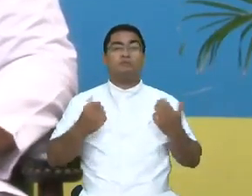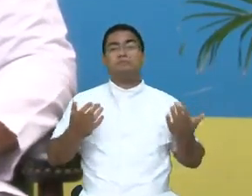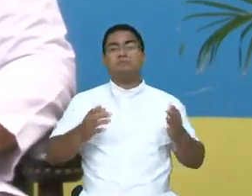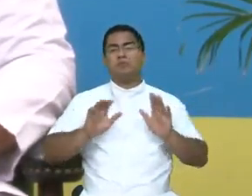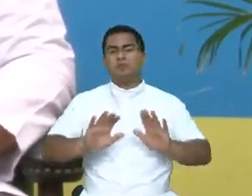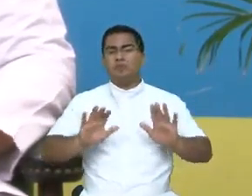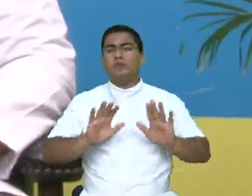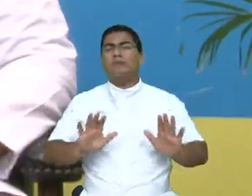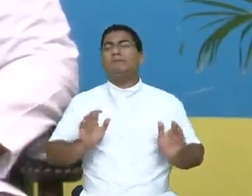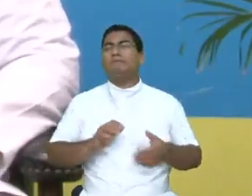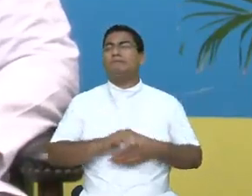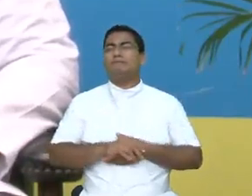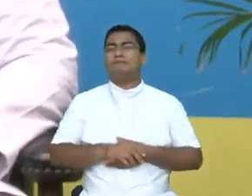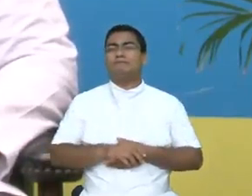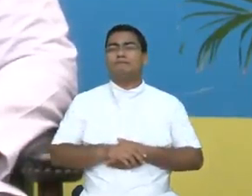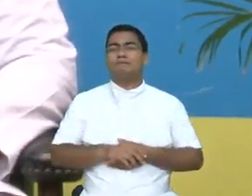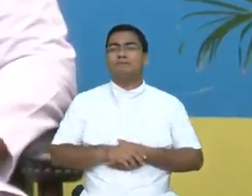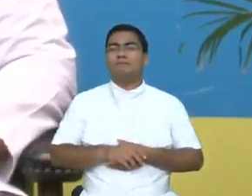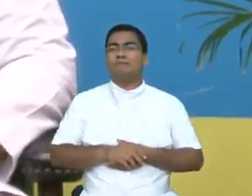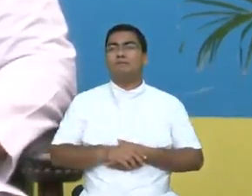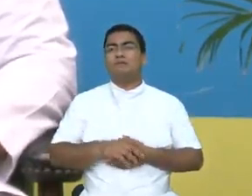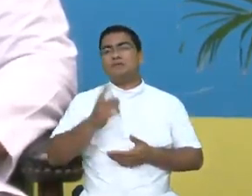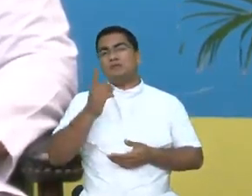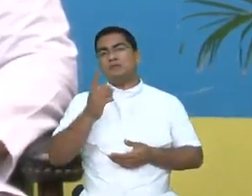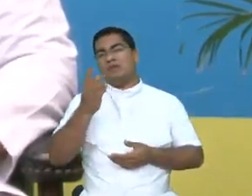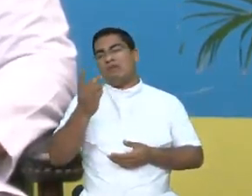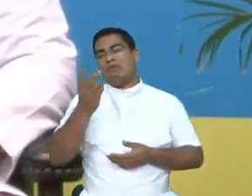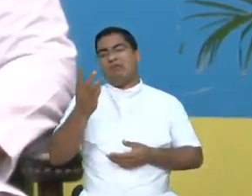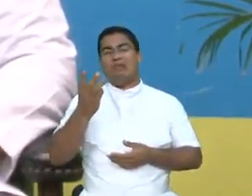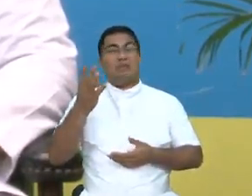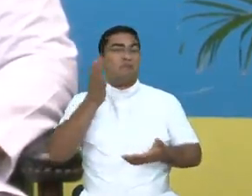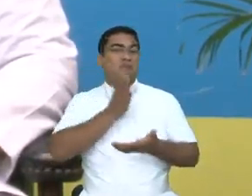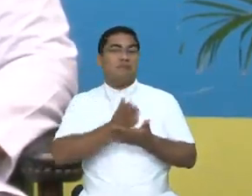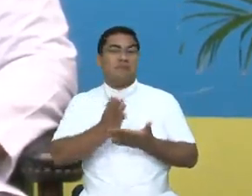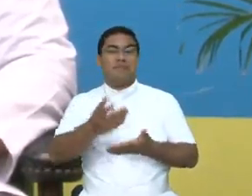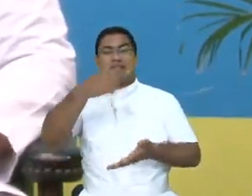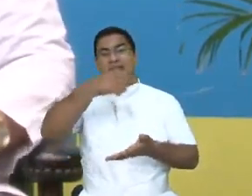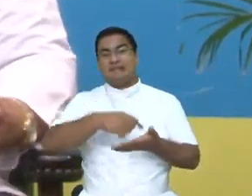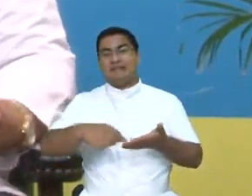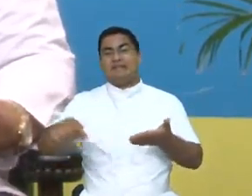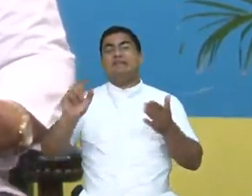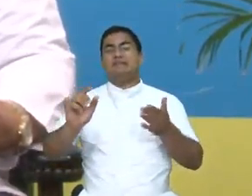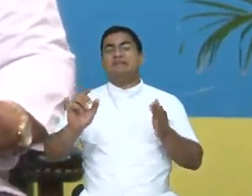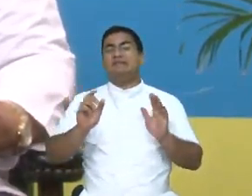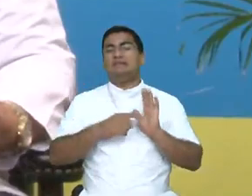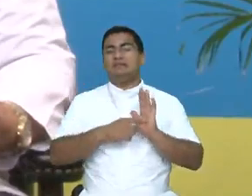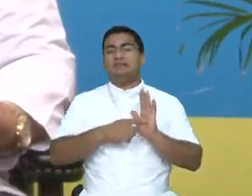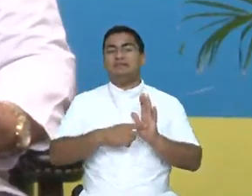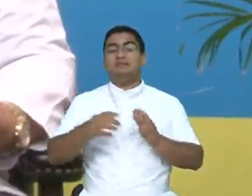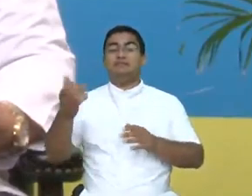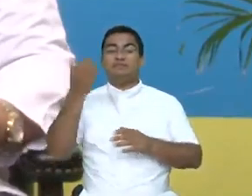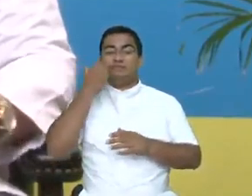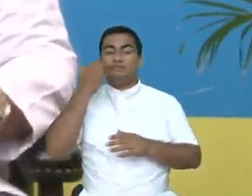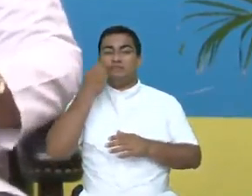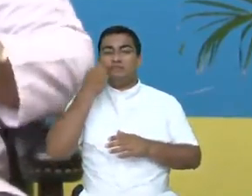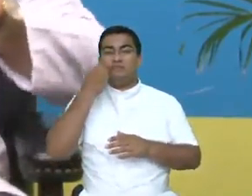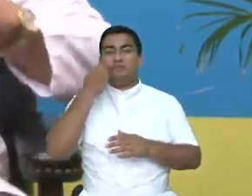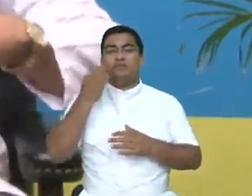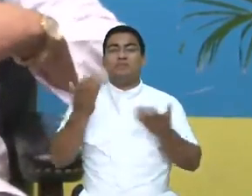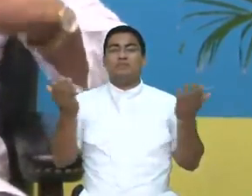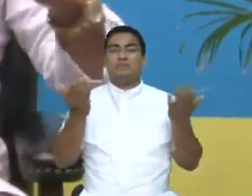hacer ejercicio por lo menos 3 veces a la semana, y prácticamente pues estas enfermedades es